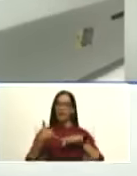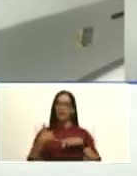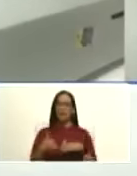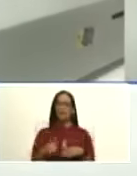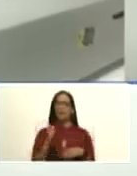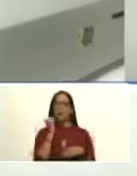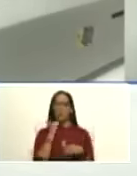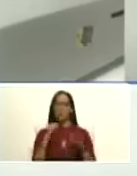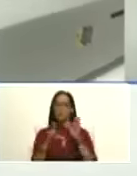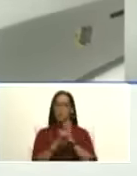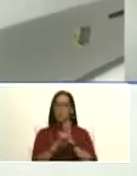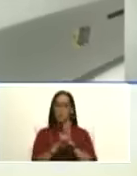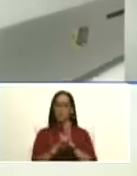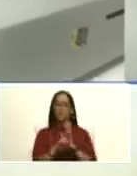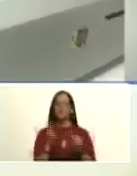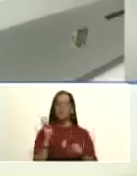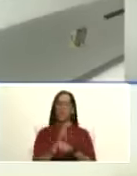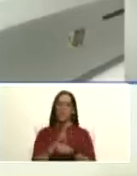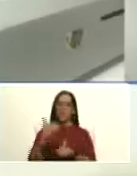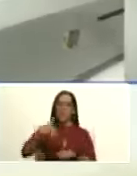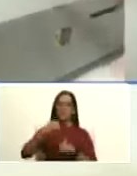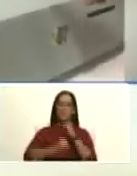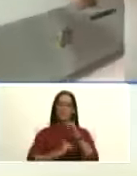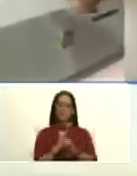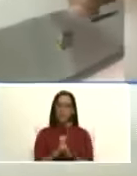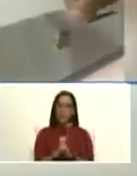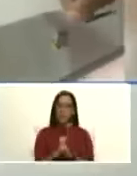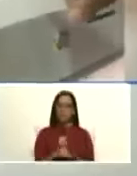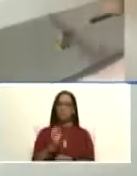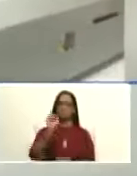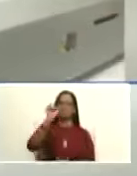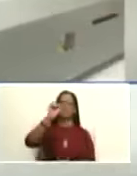y en violación del derecho internacional?